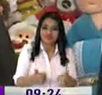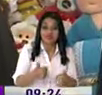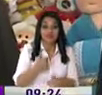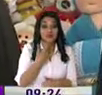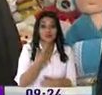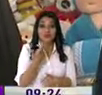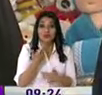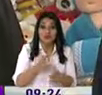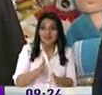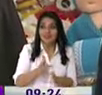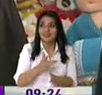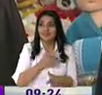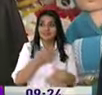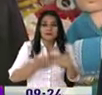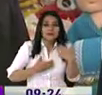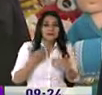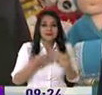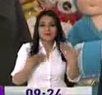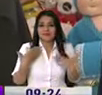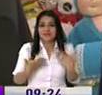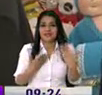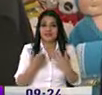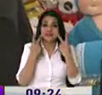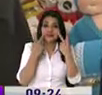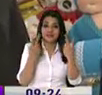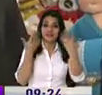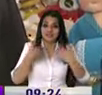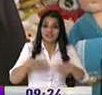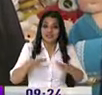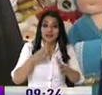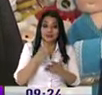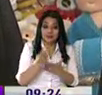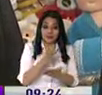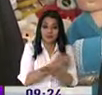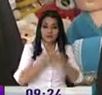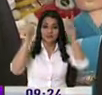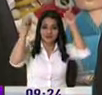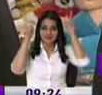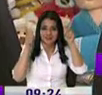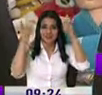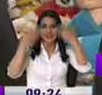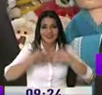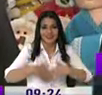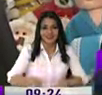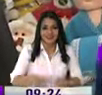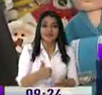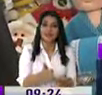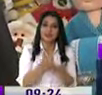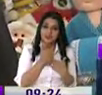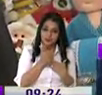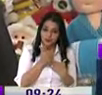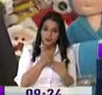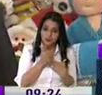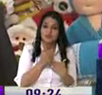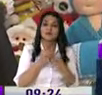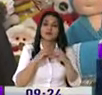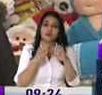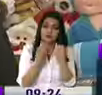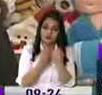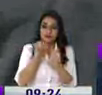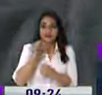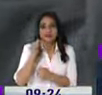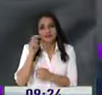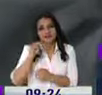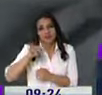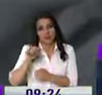digo, me siento tan feliz el ver culminado este curso por la ayuda, ya le digo, del Patronato San